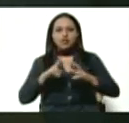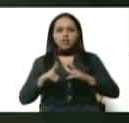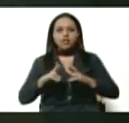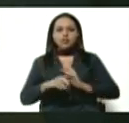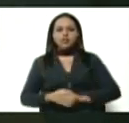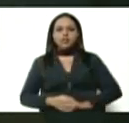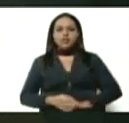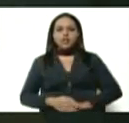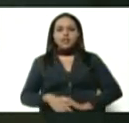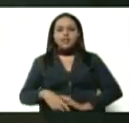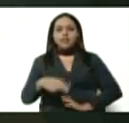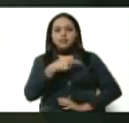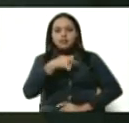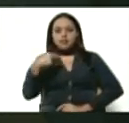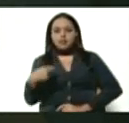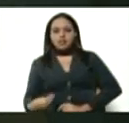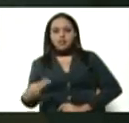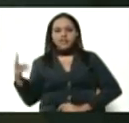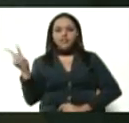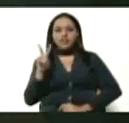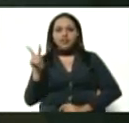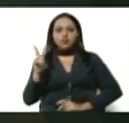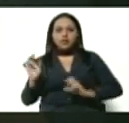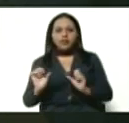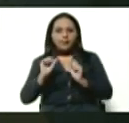diplomáticas entre China y Venezuela.